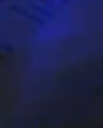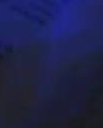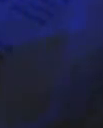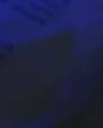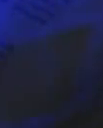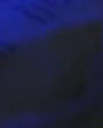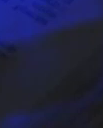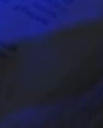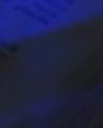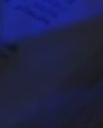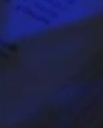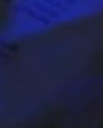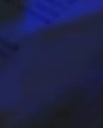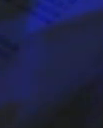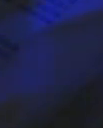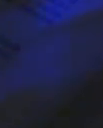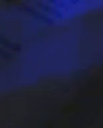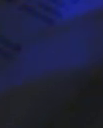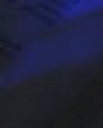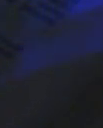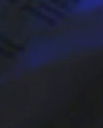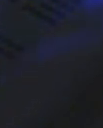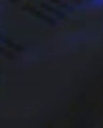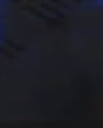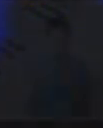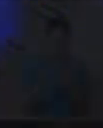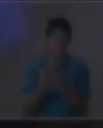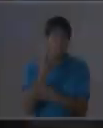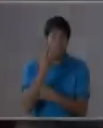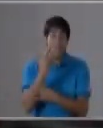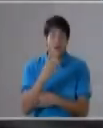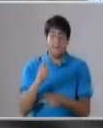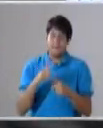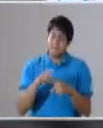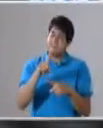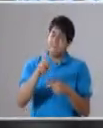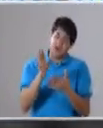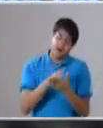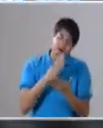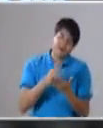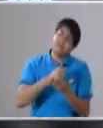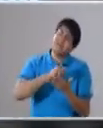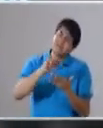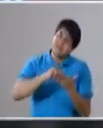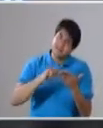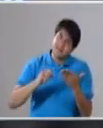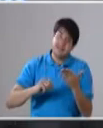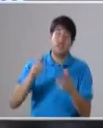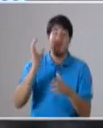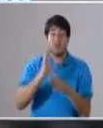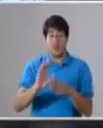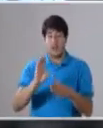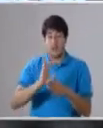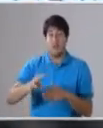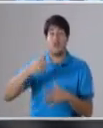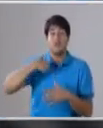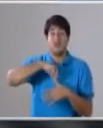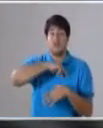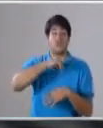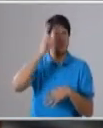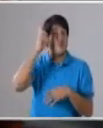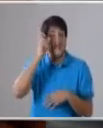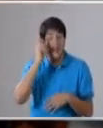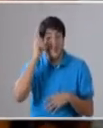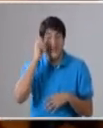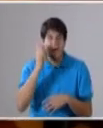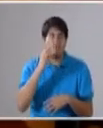cree empieza a ver. Por eso la Biblia dice claramente: lo que oímos, lo que vimos, lo